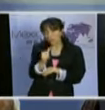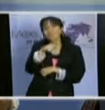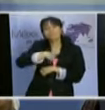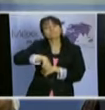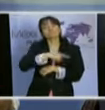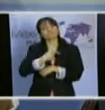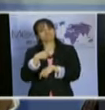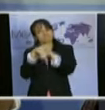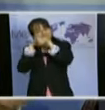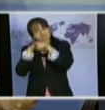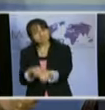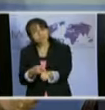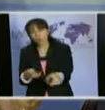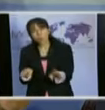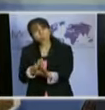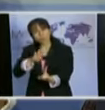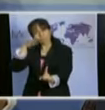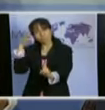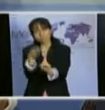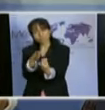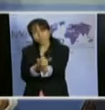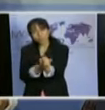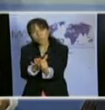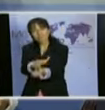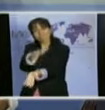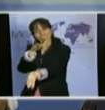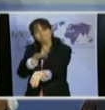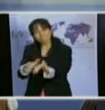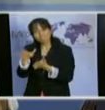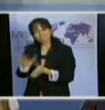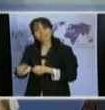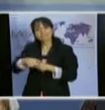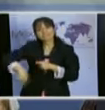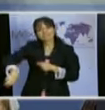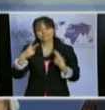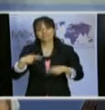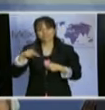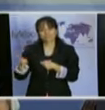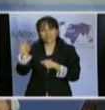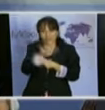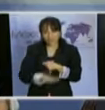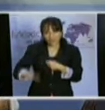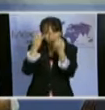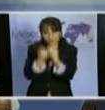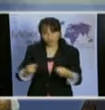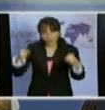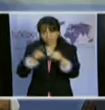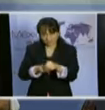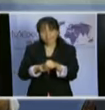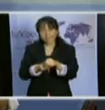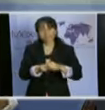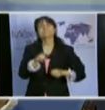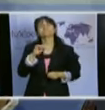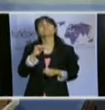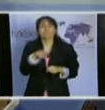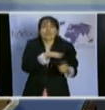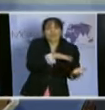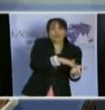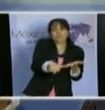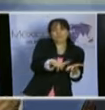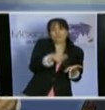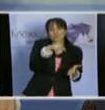punto focal para sociedad civil en el equipo de la Secretaría. Desde este dinamismo, con